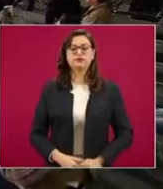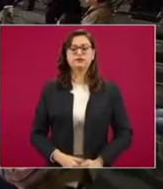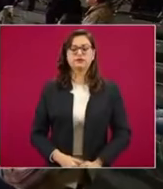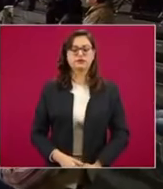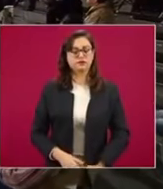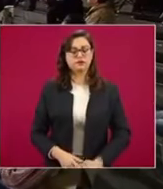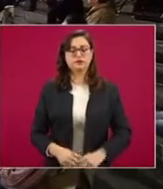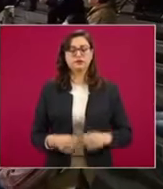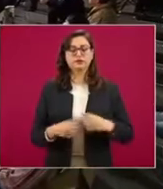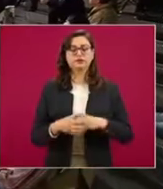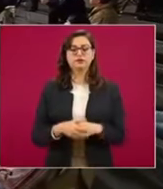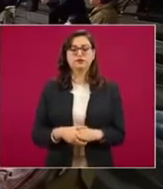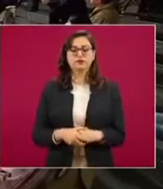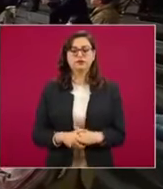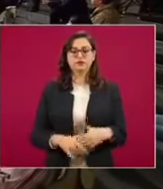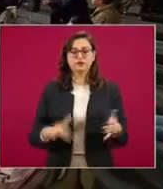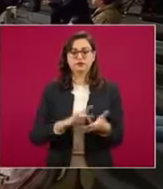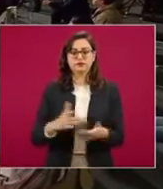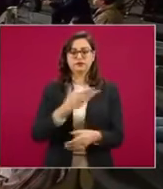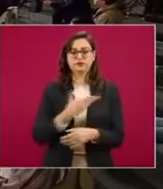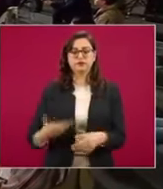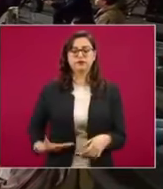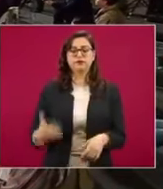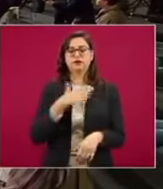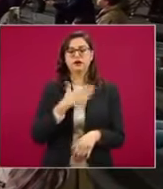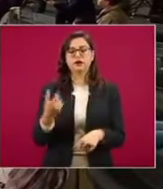celebración Gracias Presidente buenos